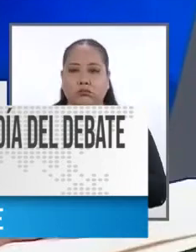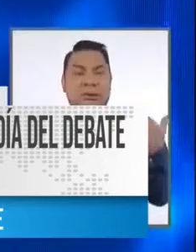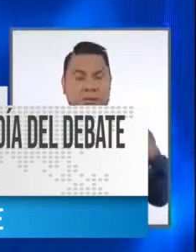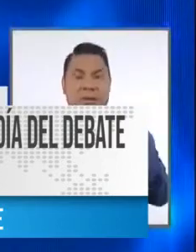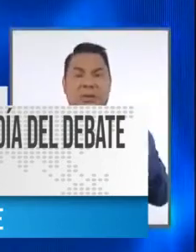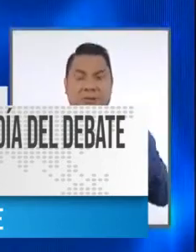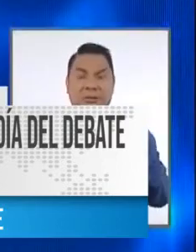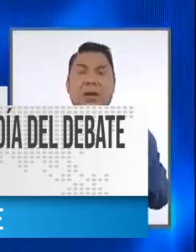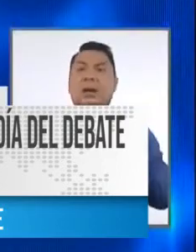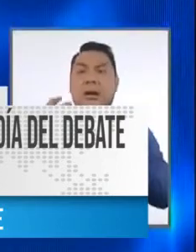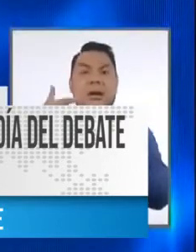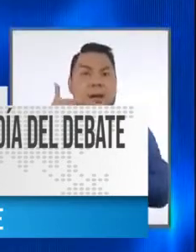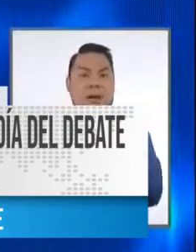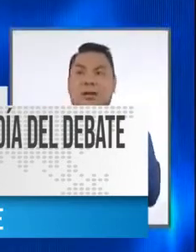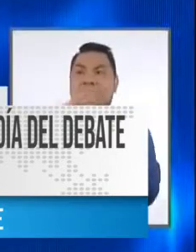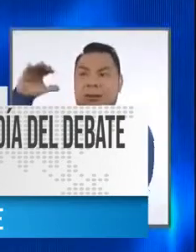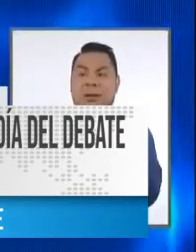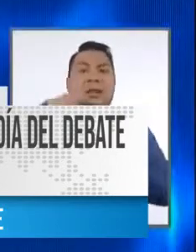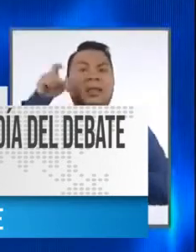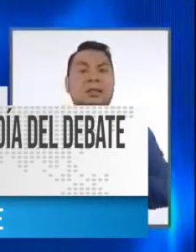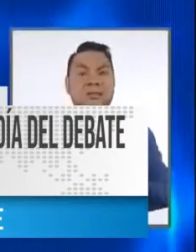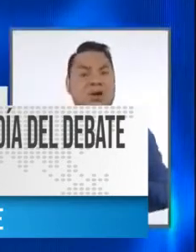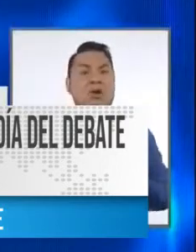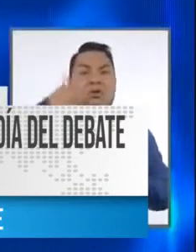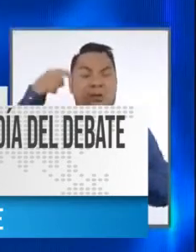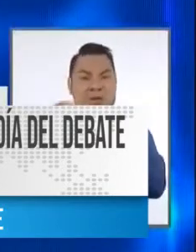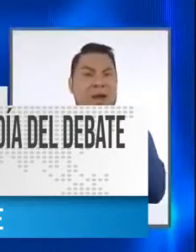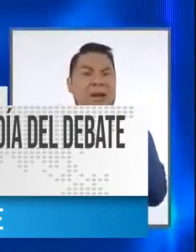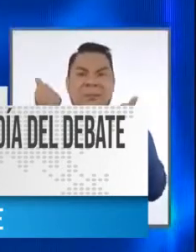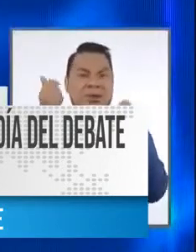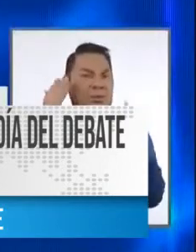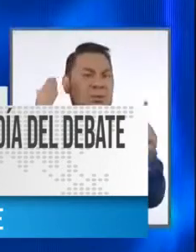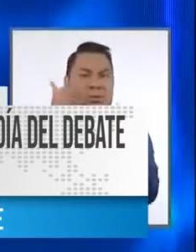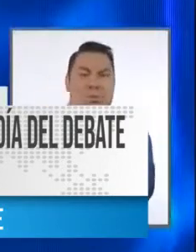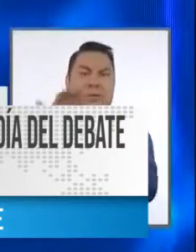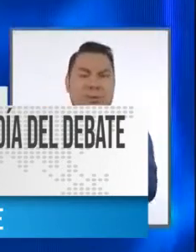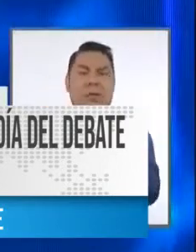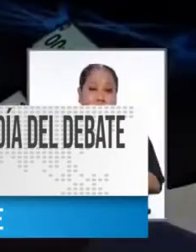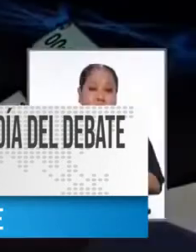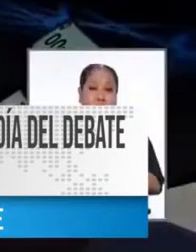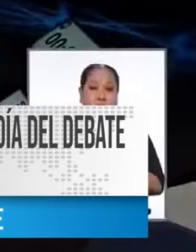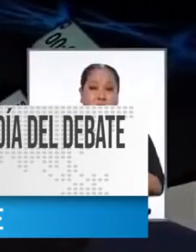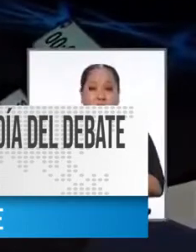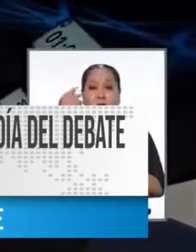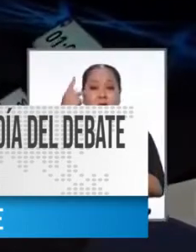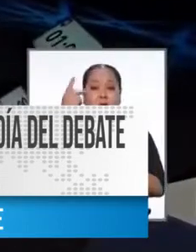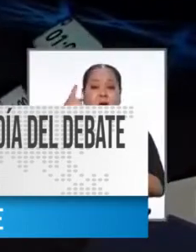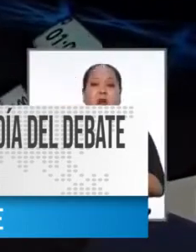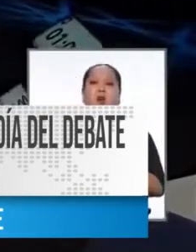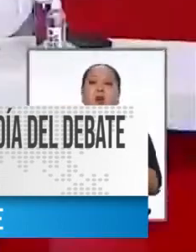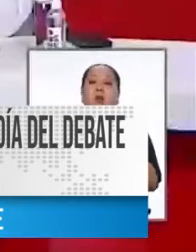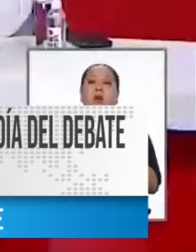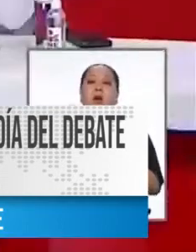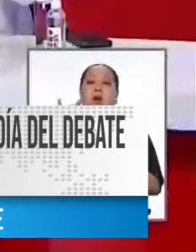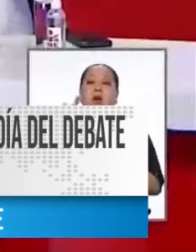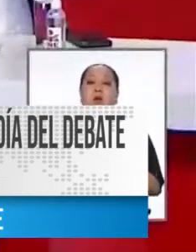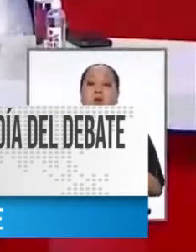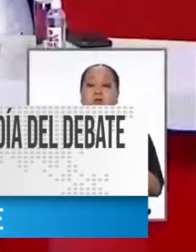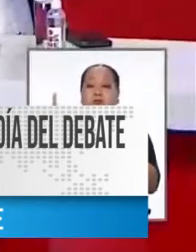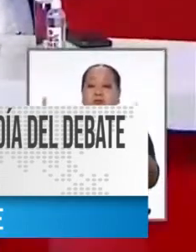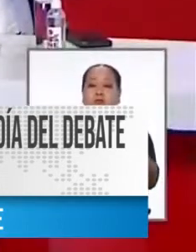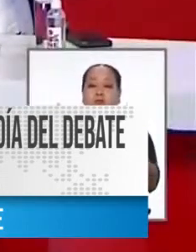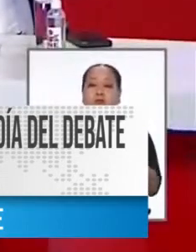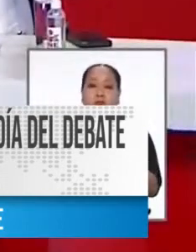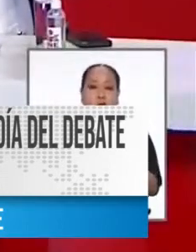el ansiado segundo lugar que da el paso automático a la segunda vuelta. Una de las sorpresas es el